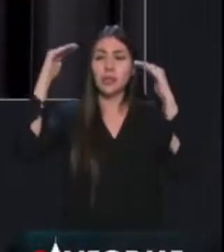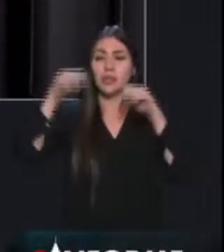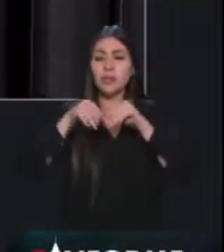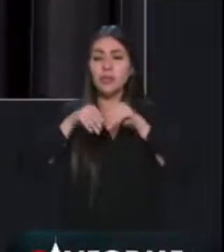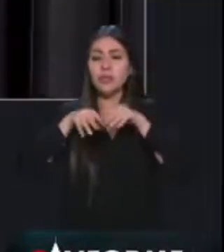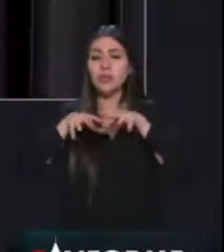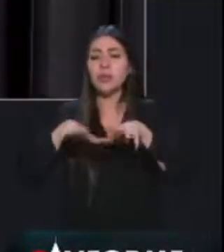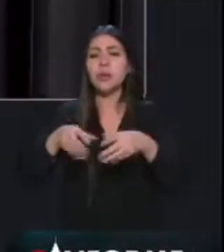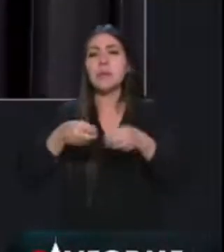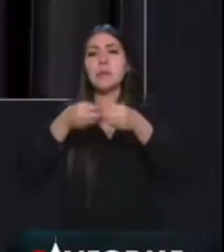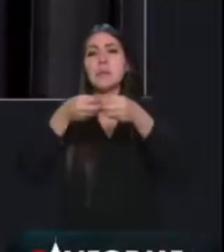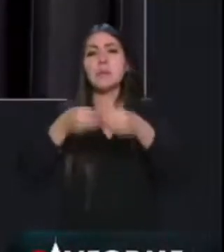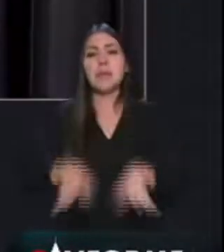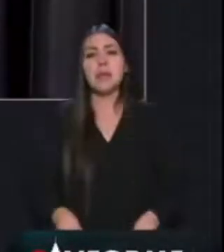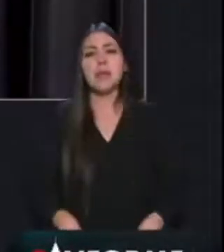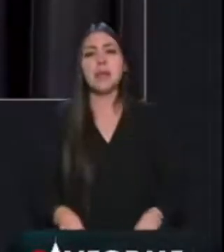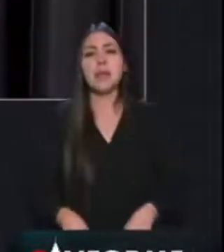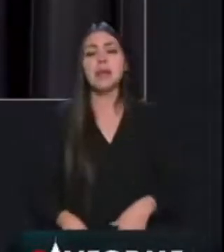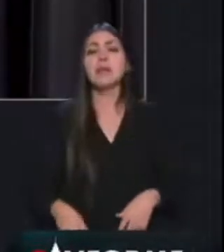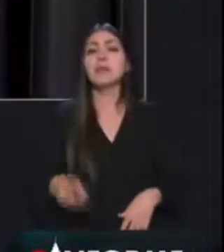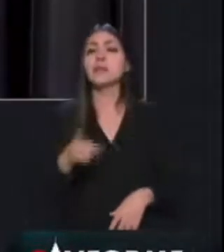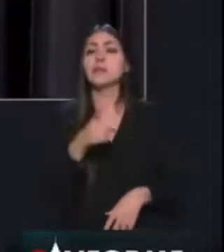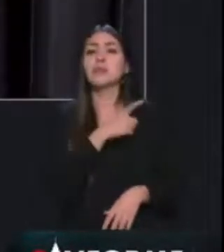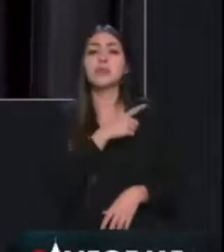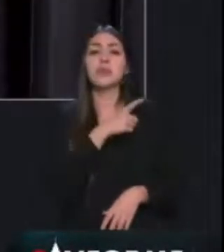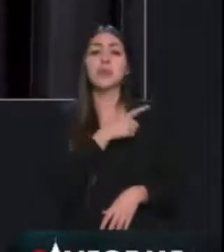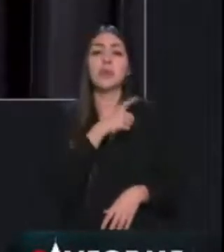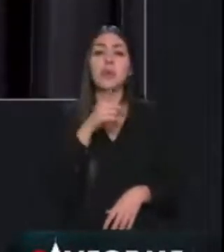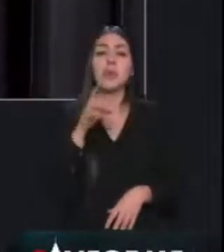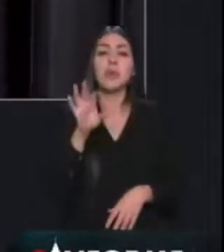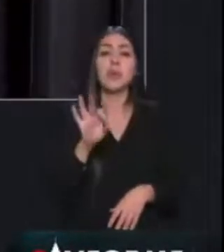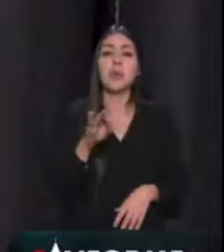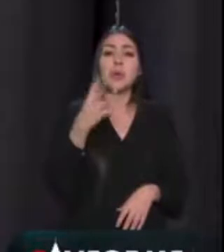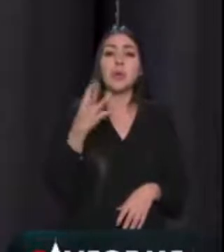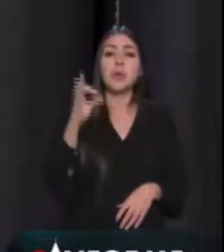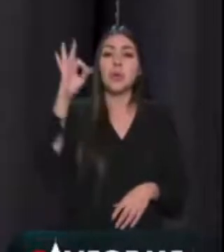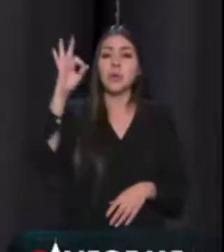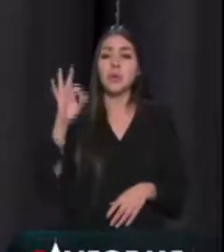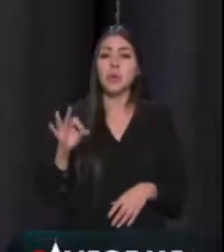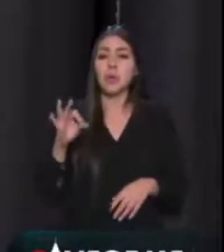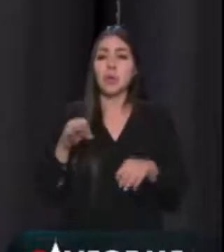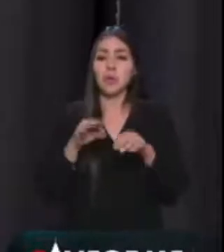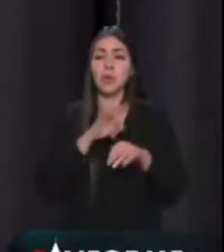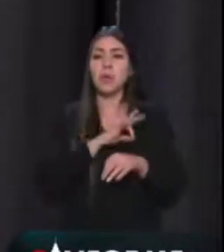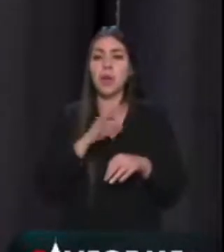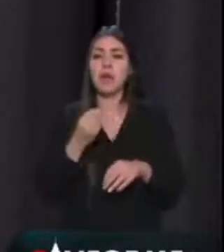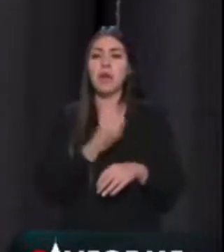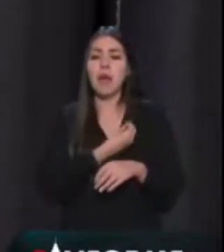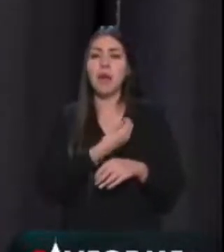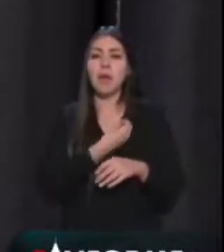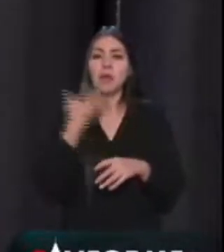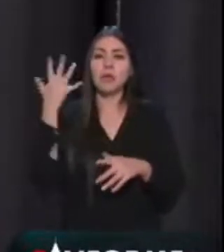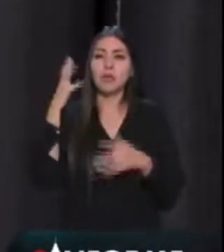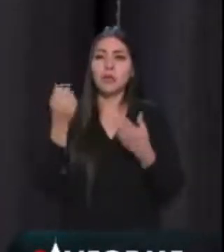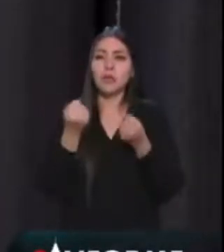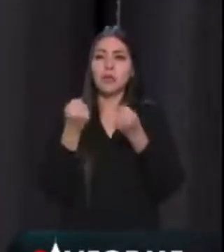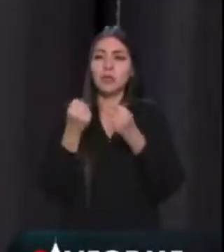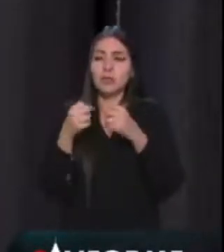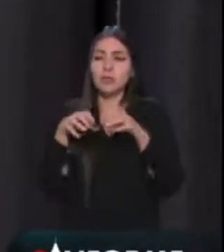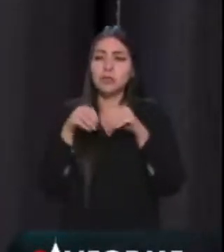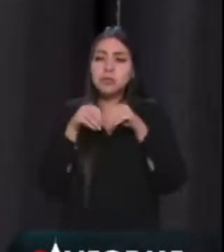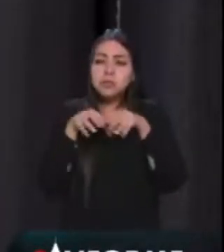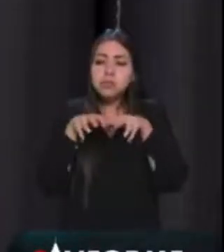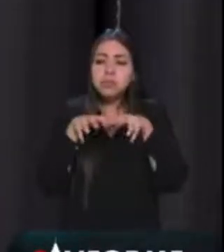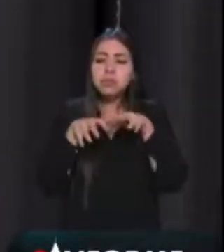70%. ¿Por qué? Porque solo el 44% alcanza de la radiación los paneles solares y se pierde más